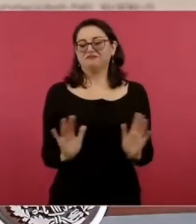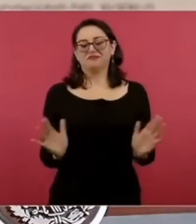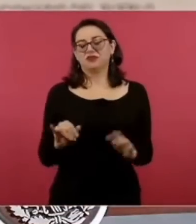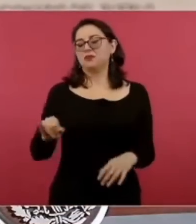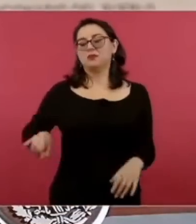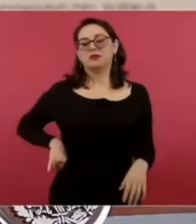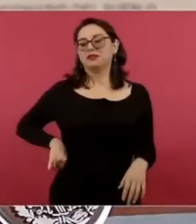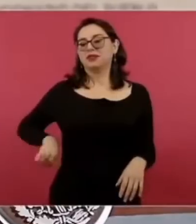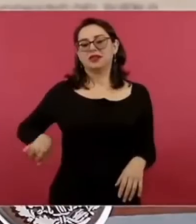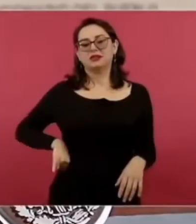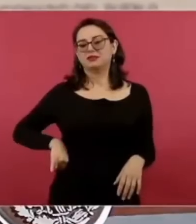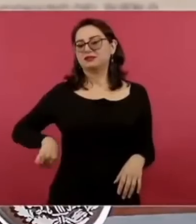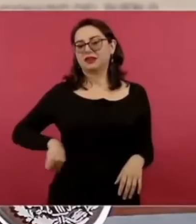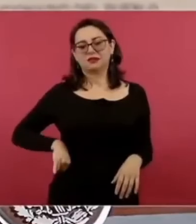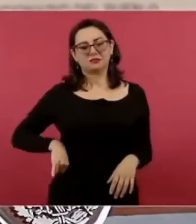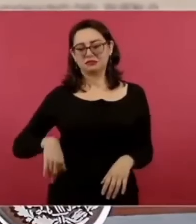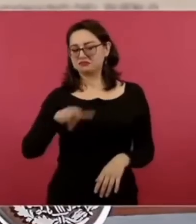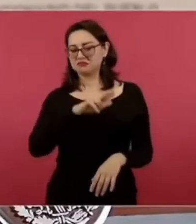es